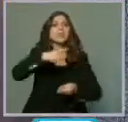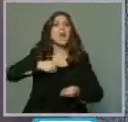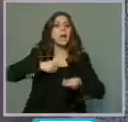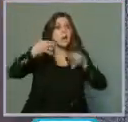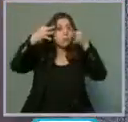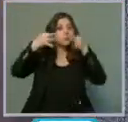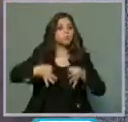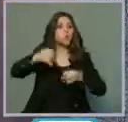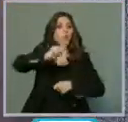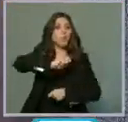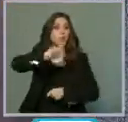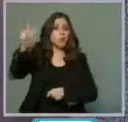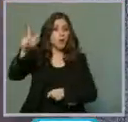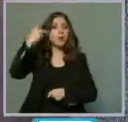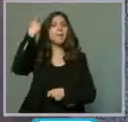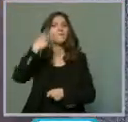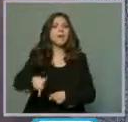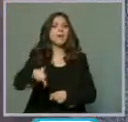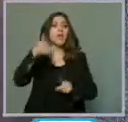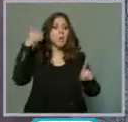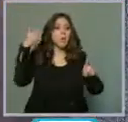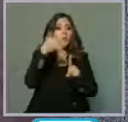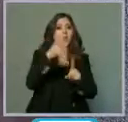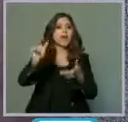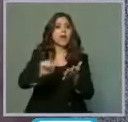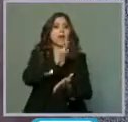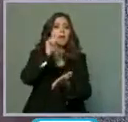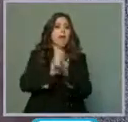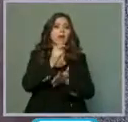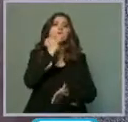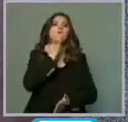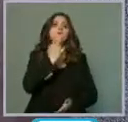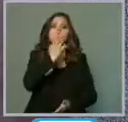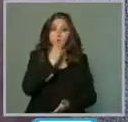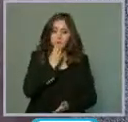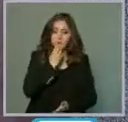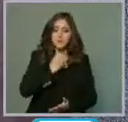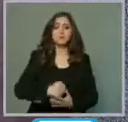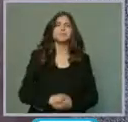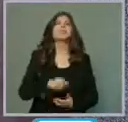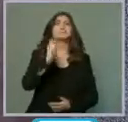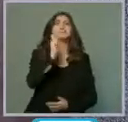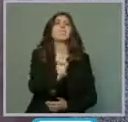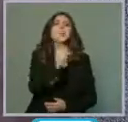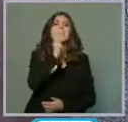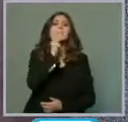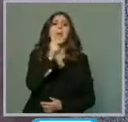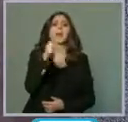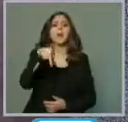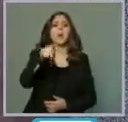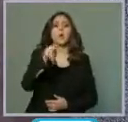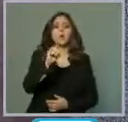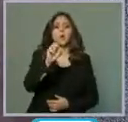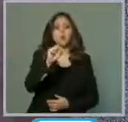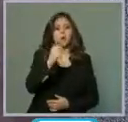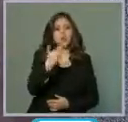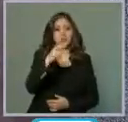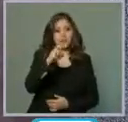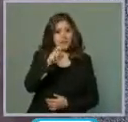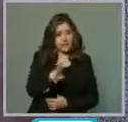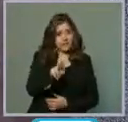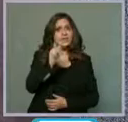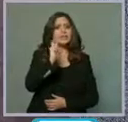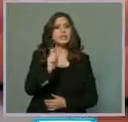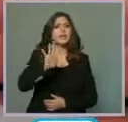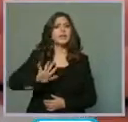a la ley judía. Es decir, la comida kosher, la palabra kosher viene del griego que significa